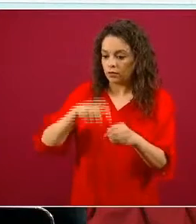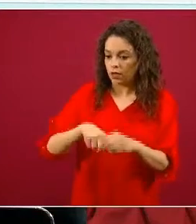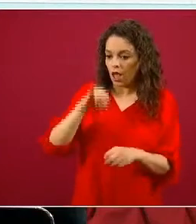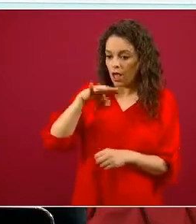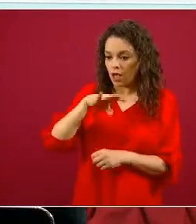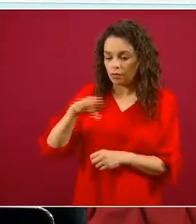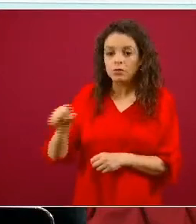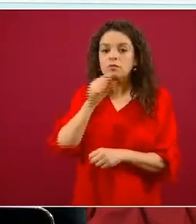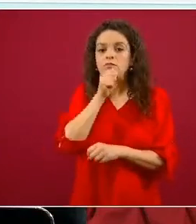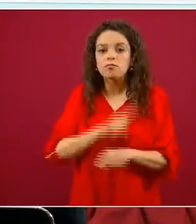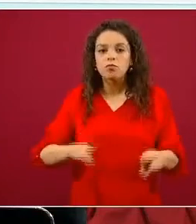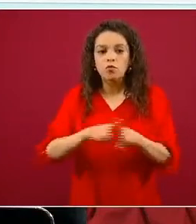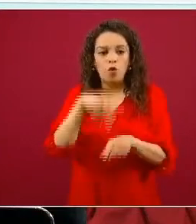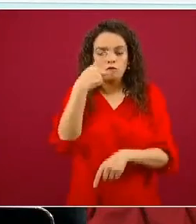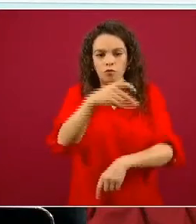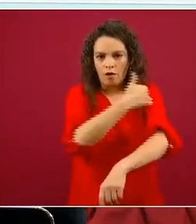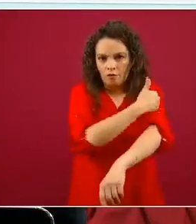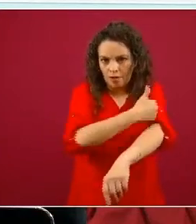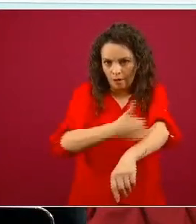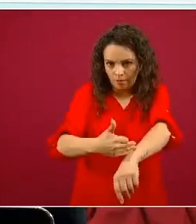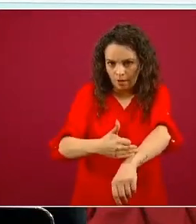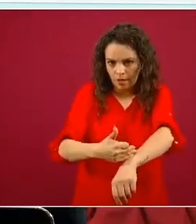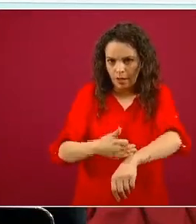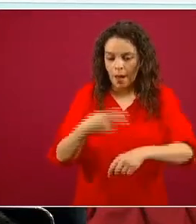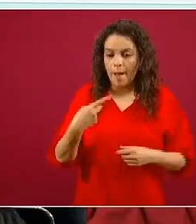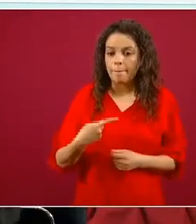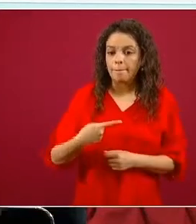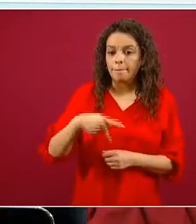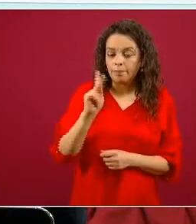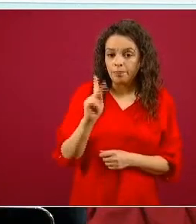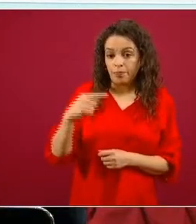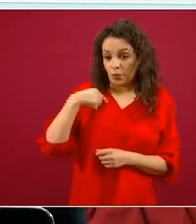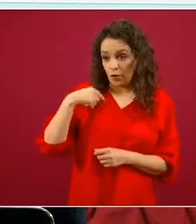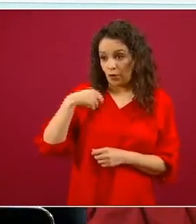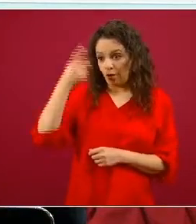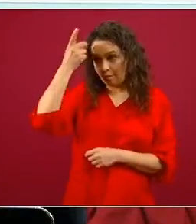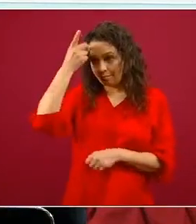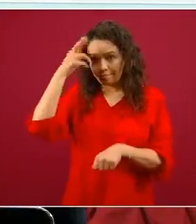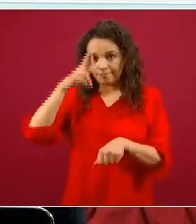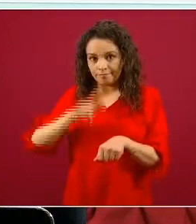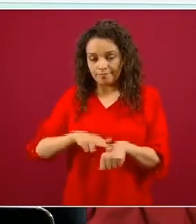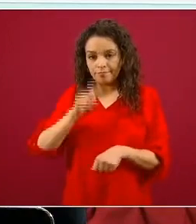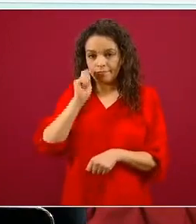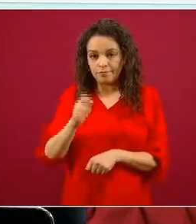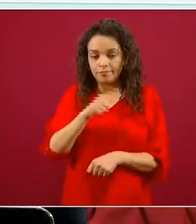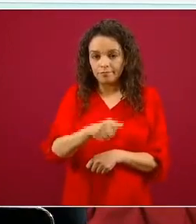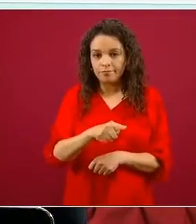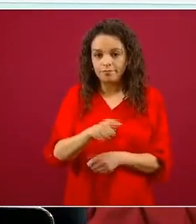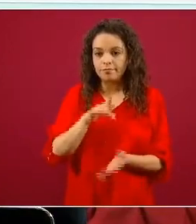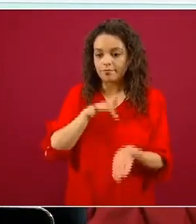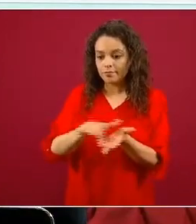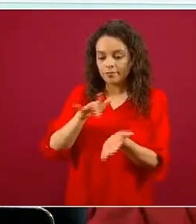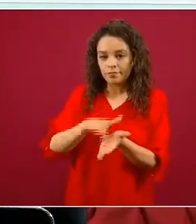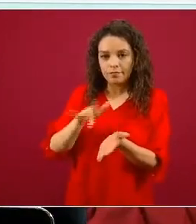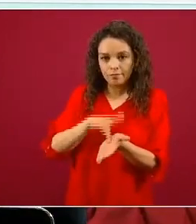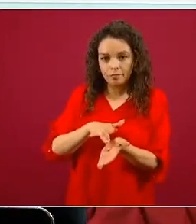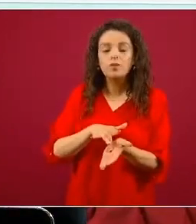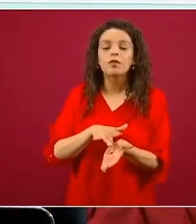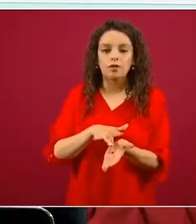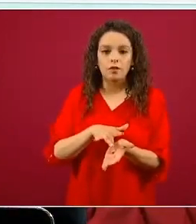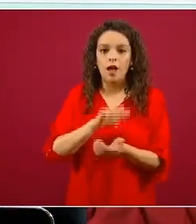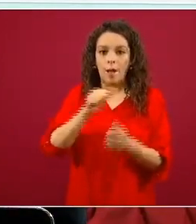familias, pero la Dirección de Prestaciones Económicas, que tengo la fortuna de dirigir, tiene una participación